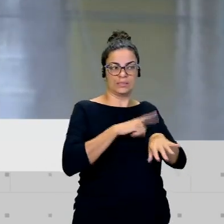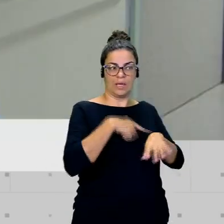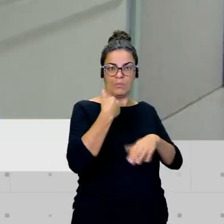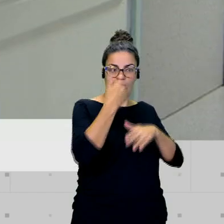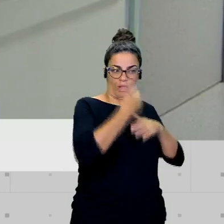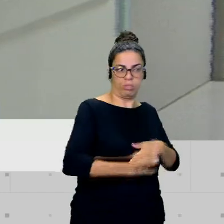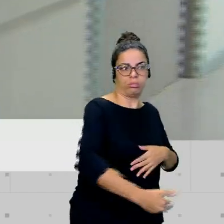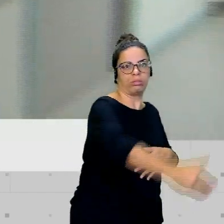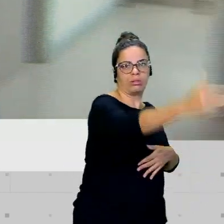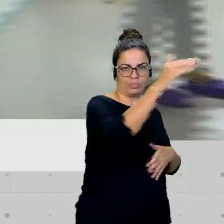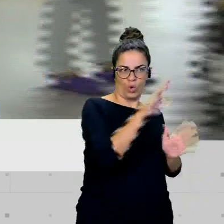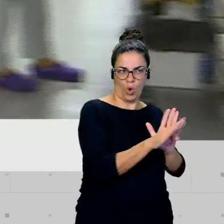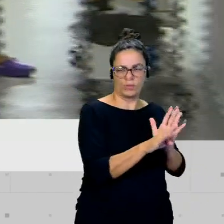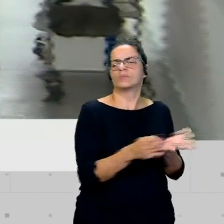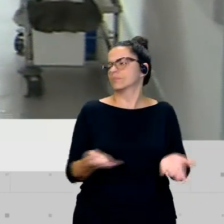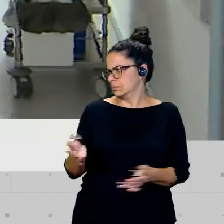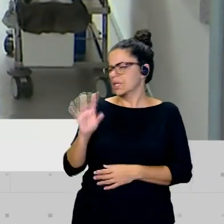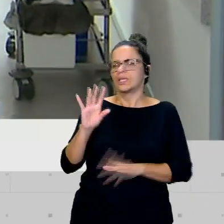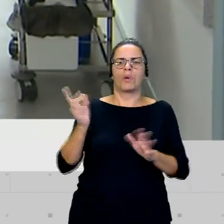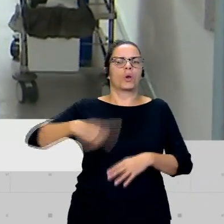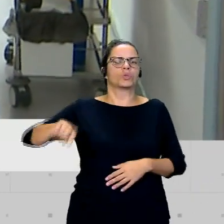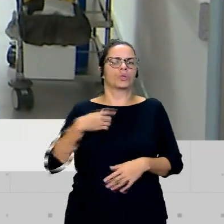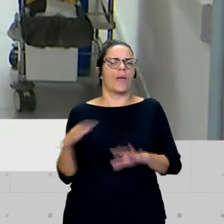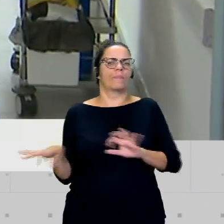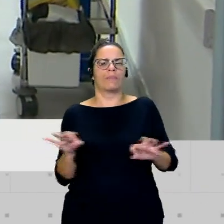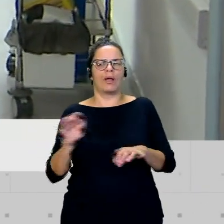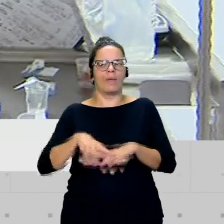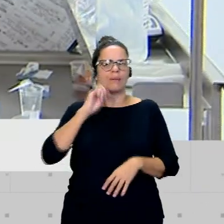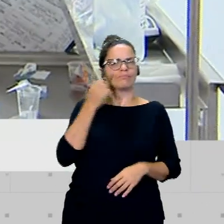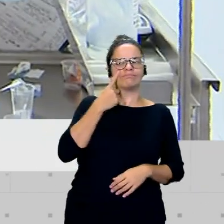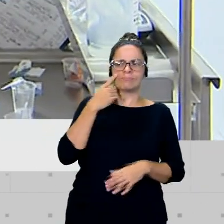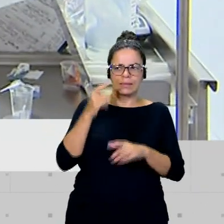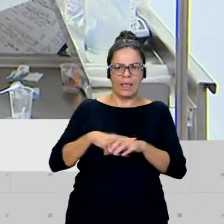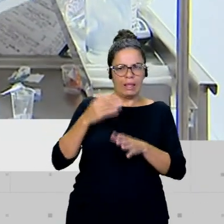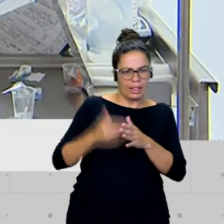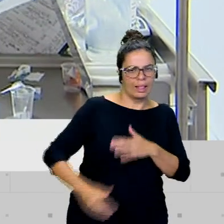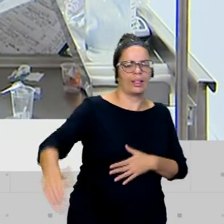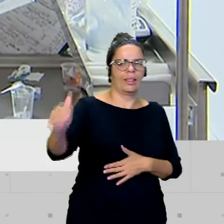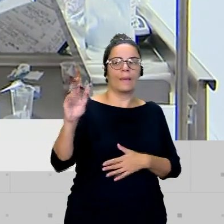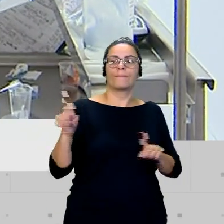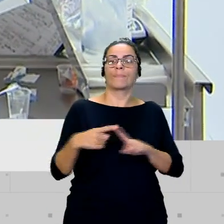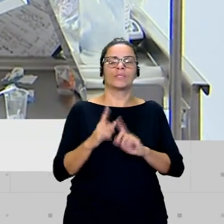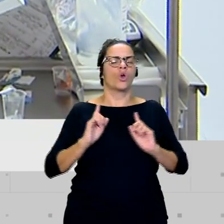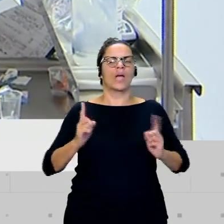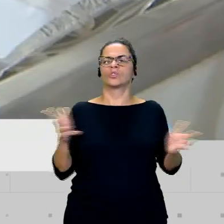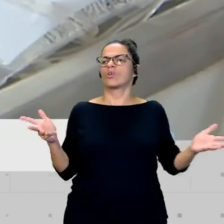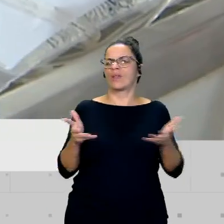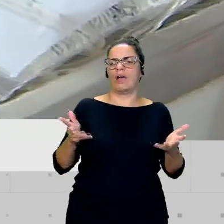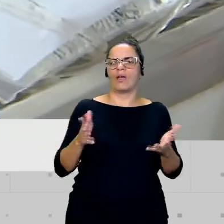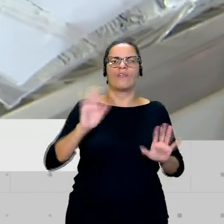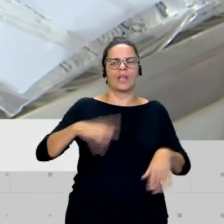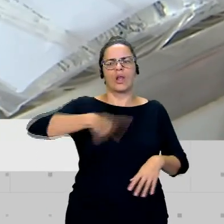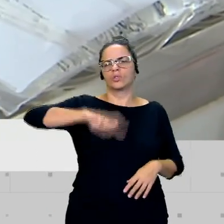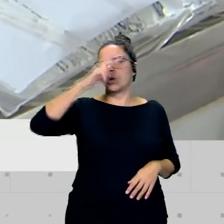a prolongar, afortunadamente estamos preparados para detectar esa supuesta prolongación y sobre todo los casos de gravedad. Lo que a nosotros nos importa no es tanto